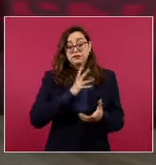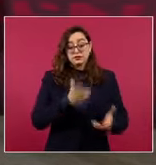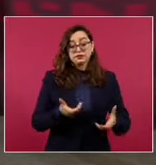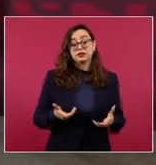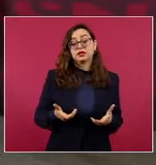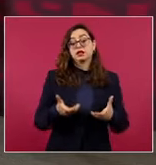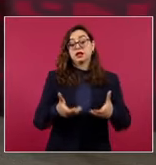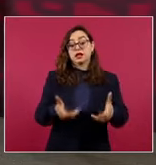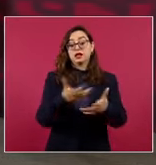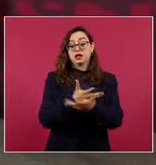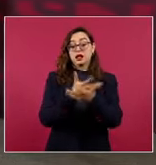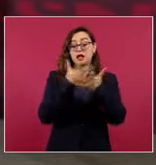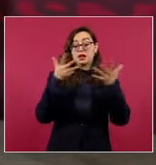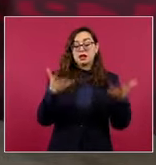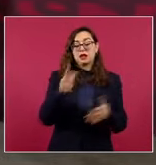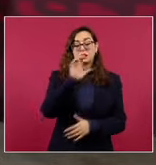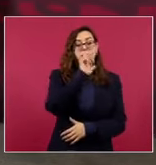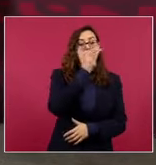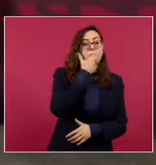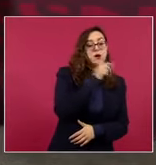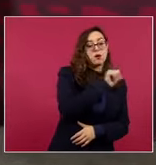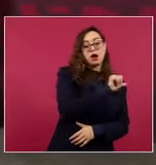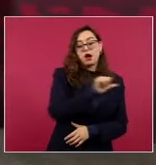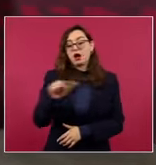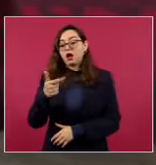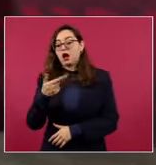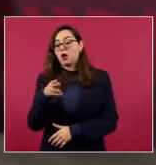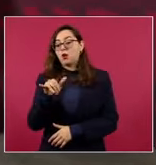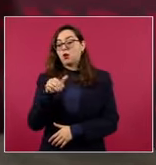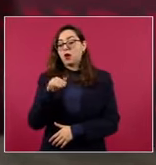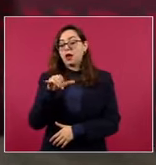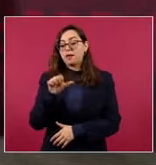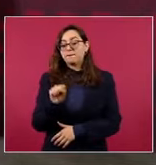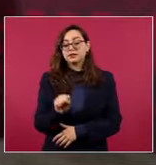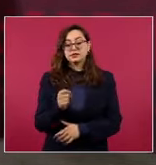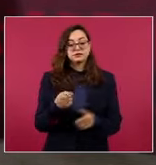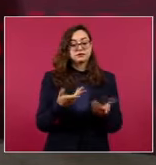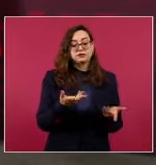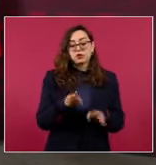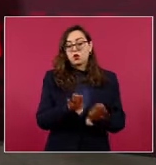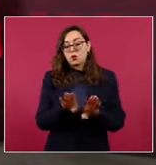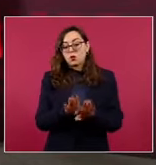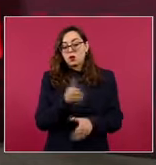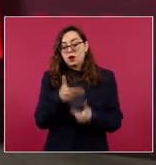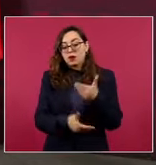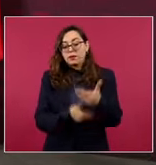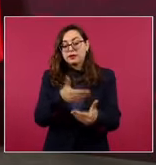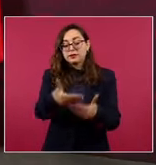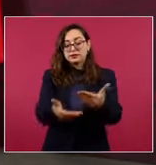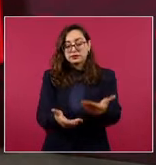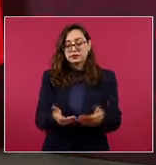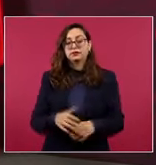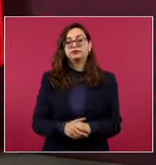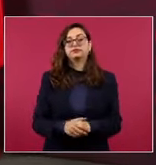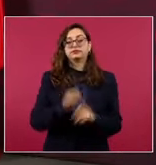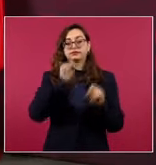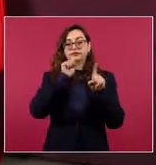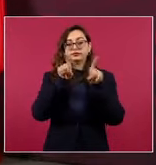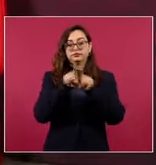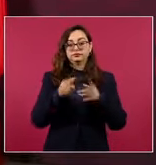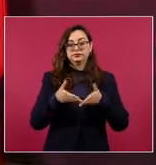Guaymas. Necesitamos ir a ver avances al puerto de